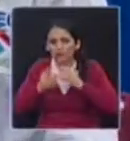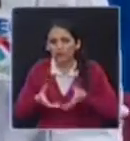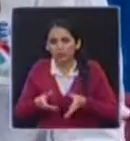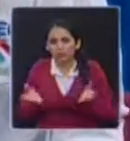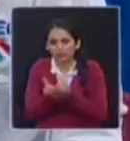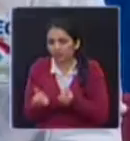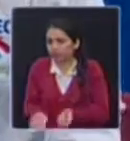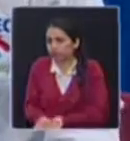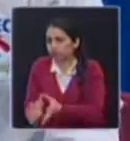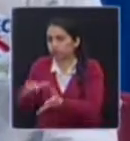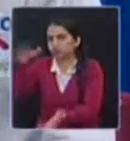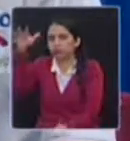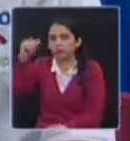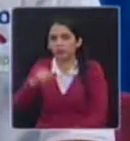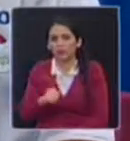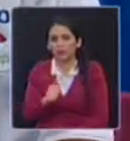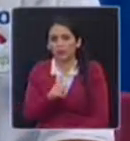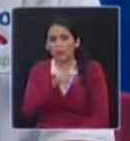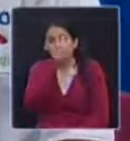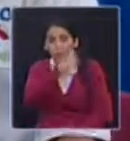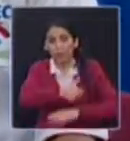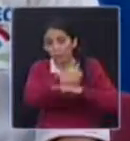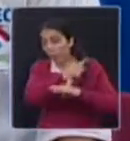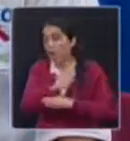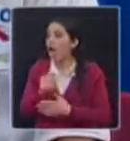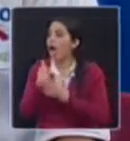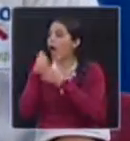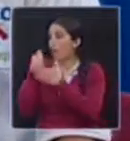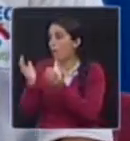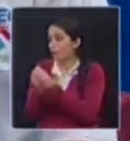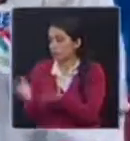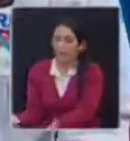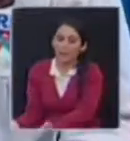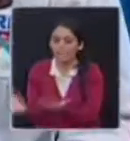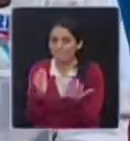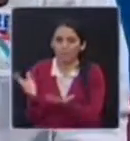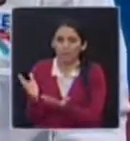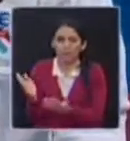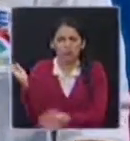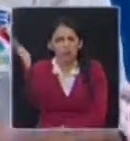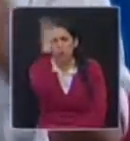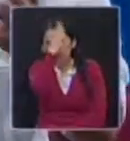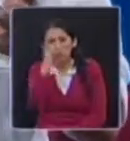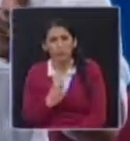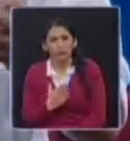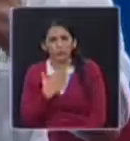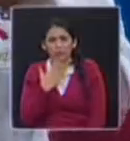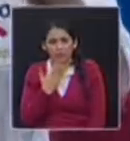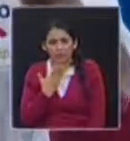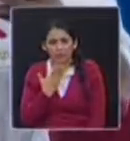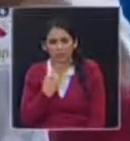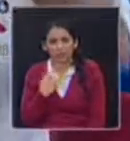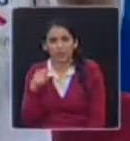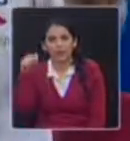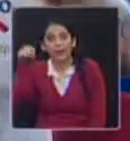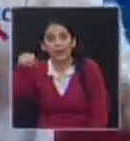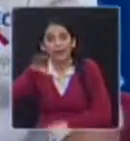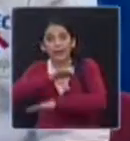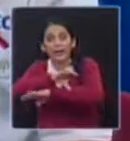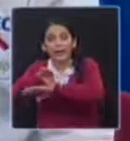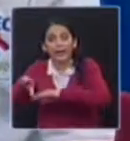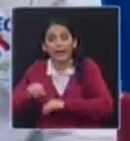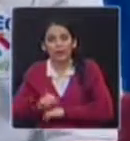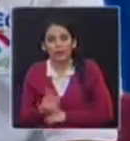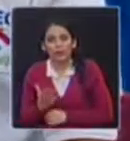Señorita María Antonieta, mire usted, tasa por alumbrado público, cuando en el campo lo único que alumbran es la luz de